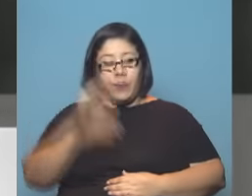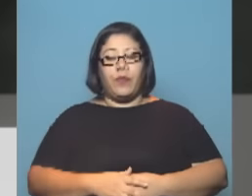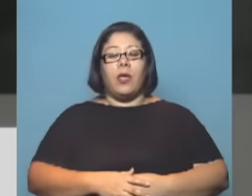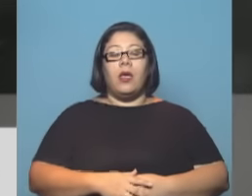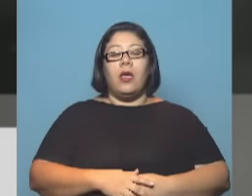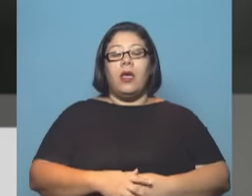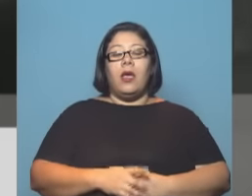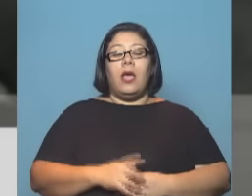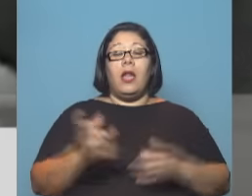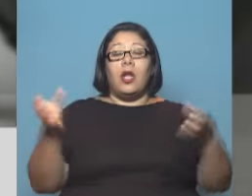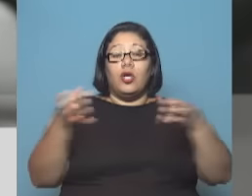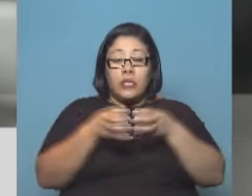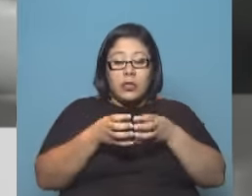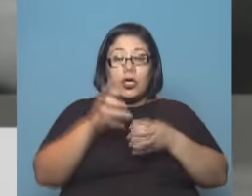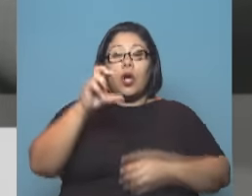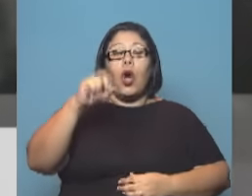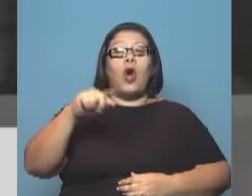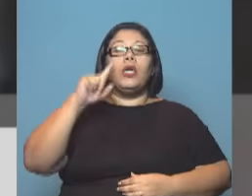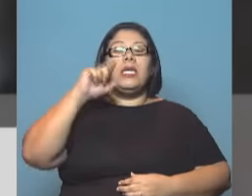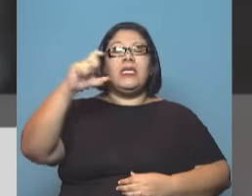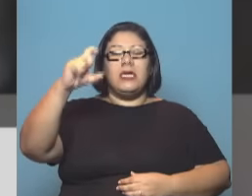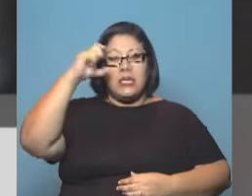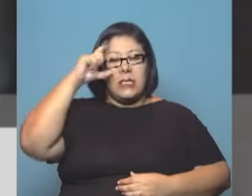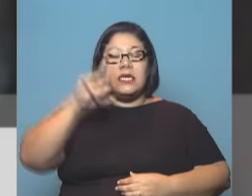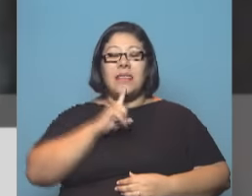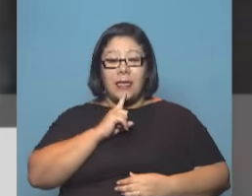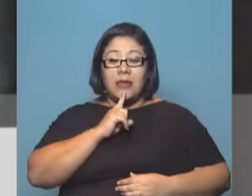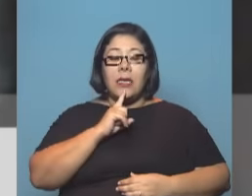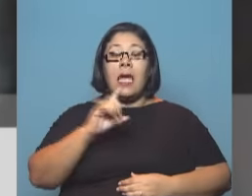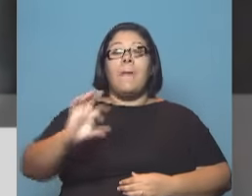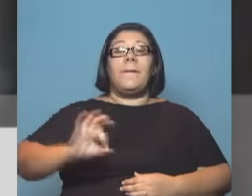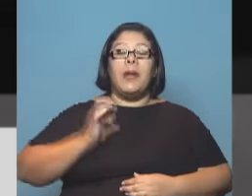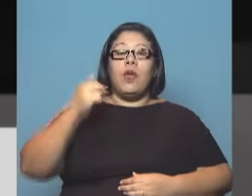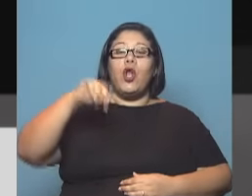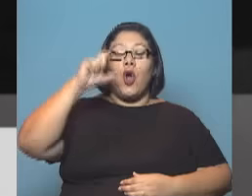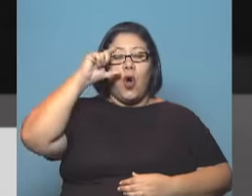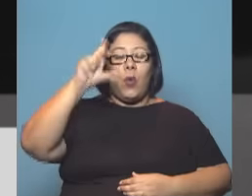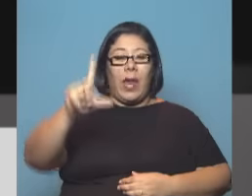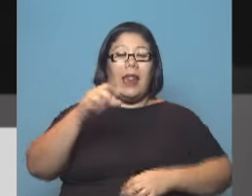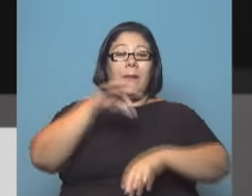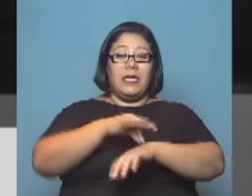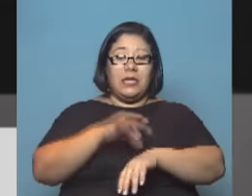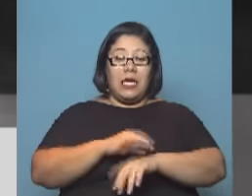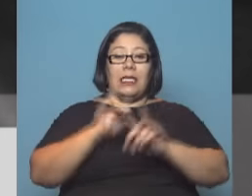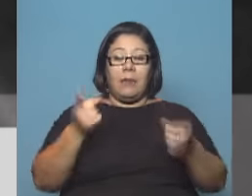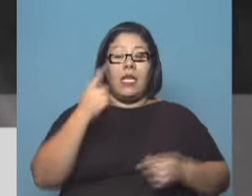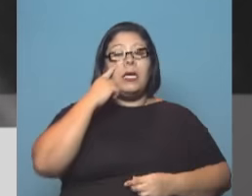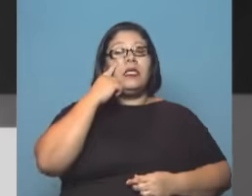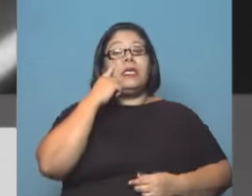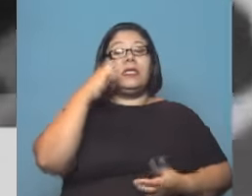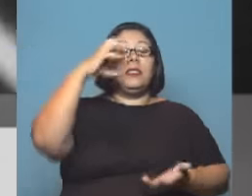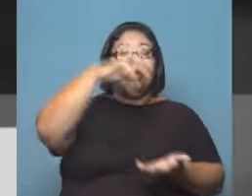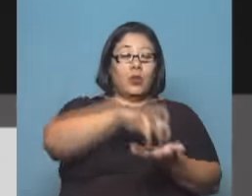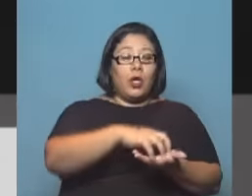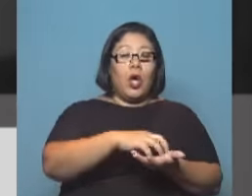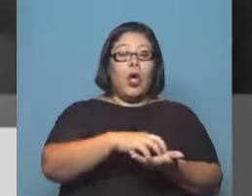Científicas y Técnicas, CONICET, bajo la dirección del Premio Nobel de Medicina Bernardo Hussey, y el Instituto Ditela, un espacio de